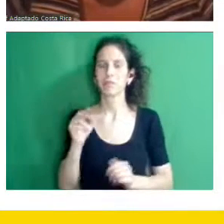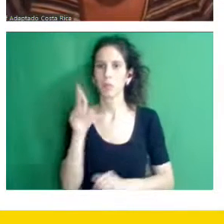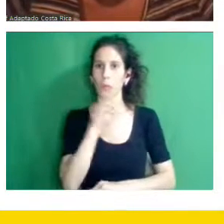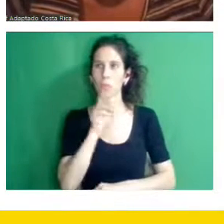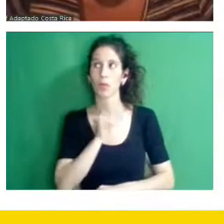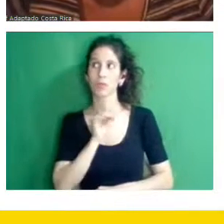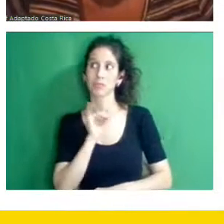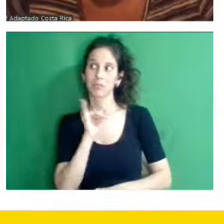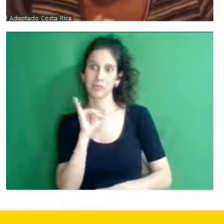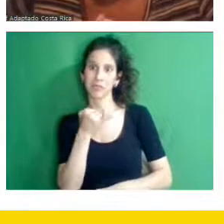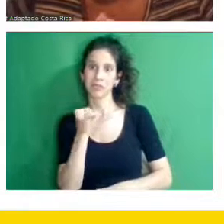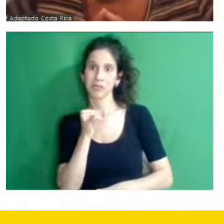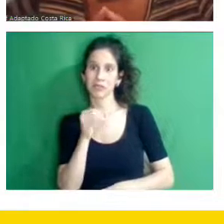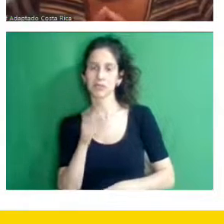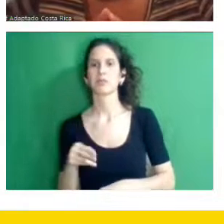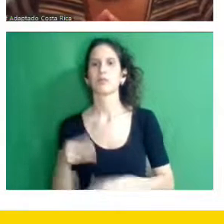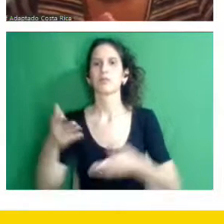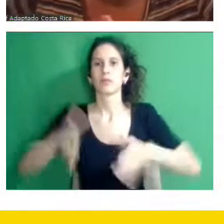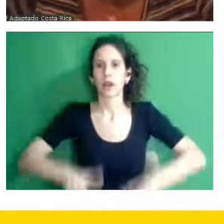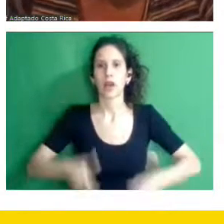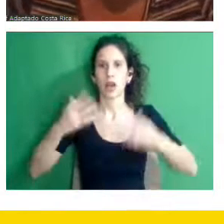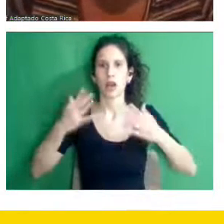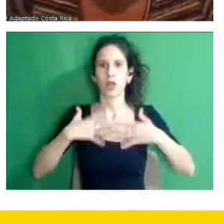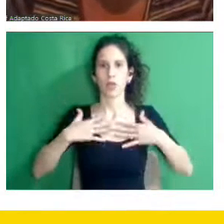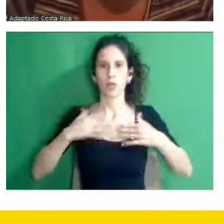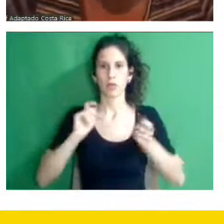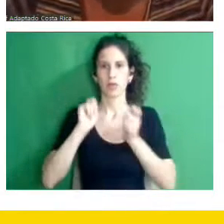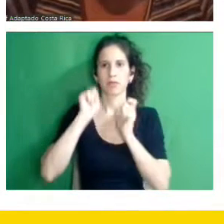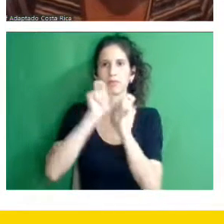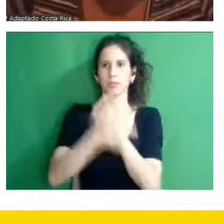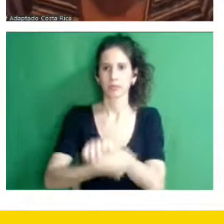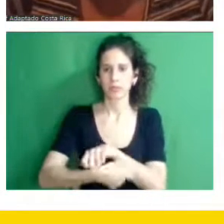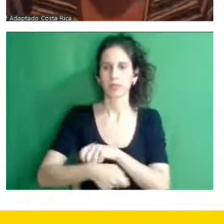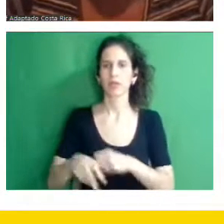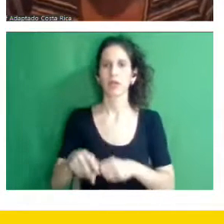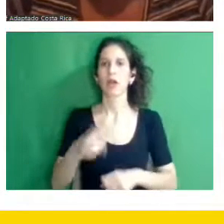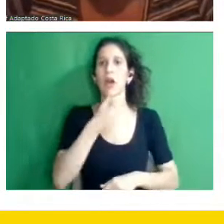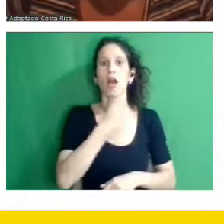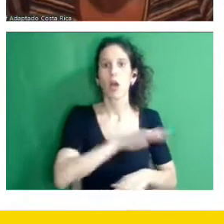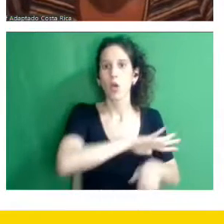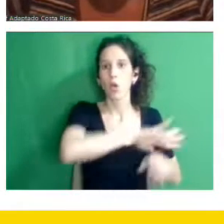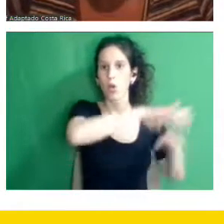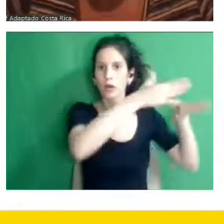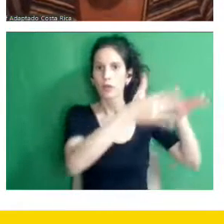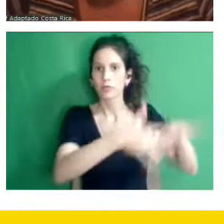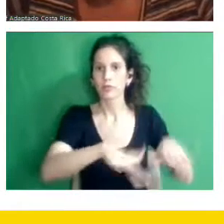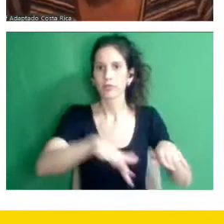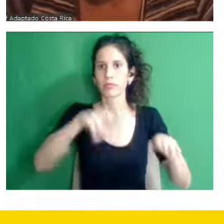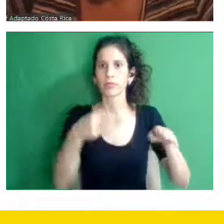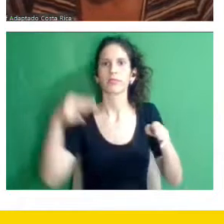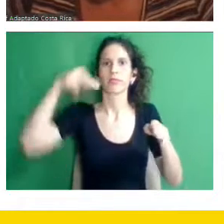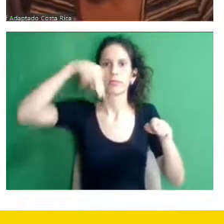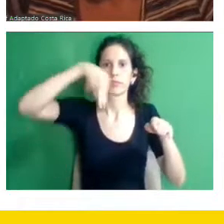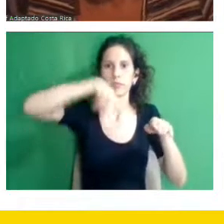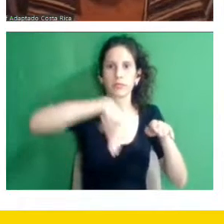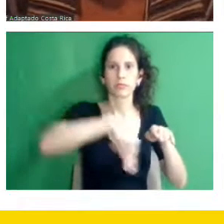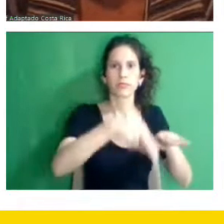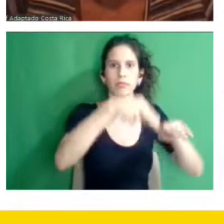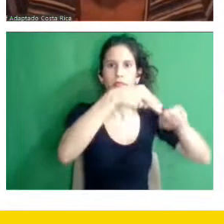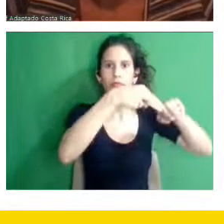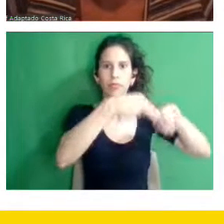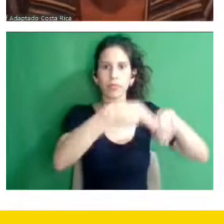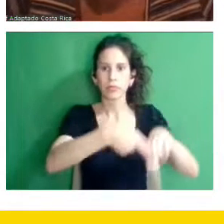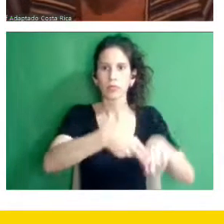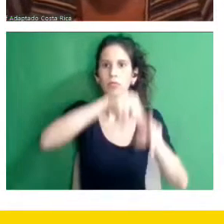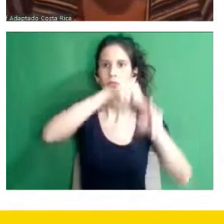agua y desde la primera ola en la que me empujaron, tuve una sensación